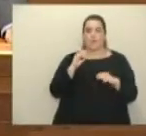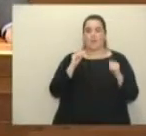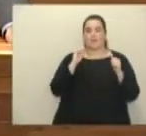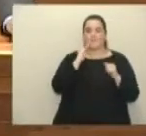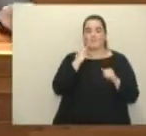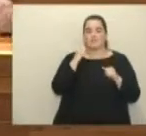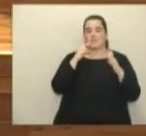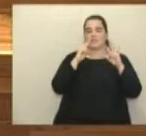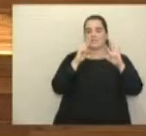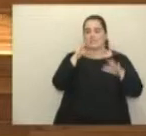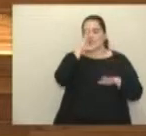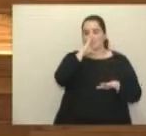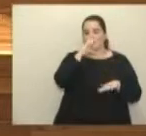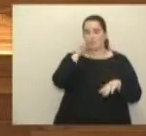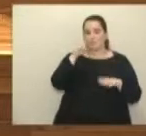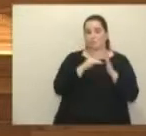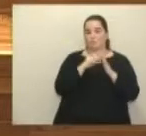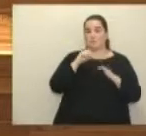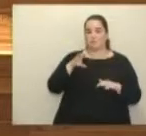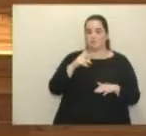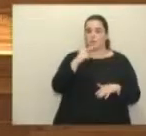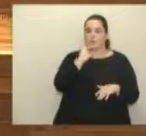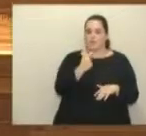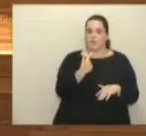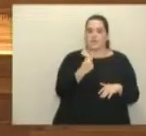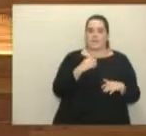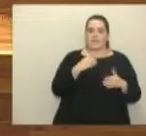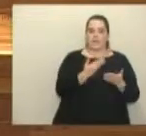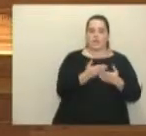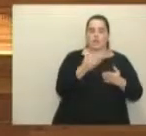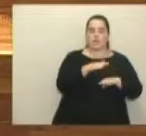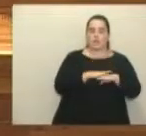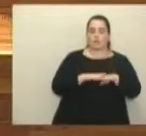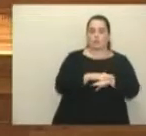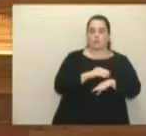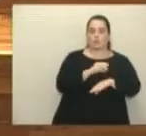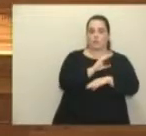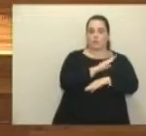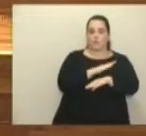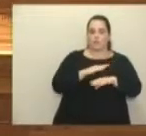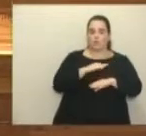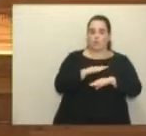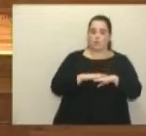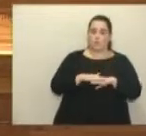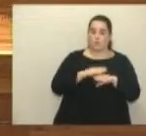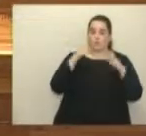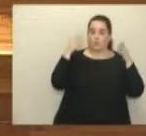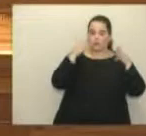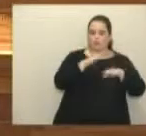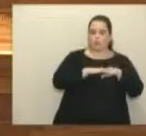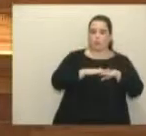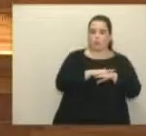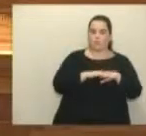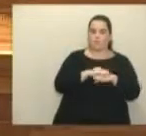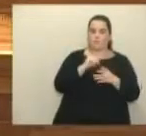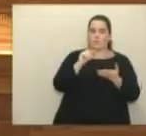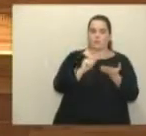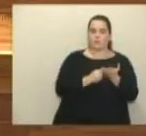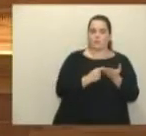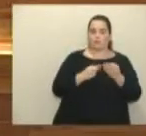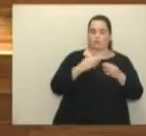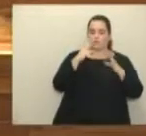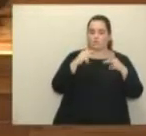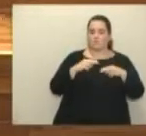la que solicitaban al Consejo de Gobierno a que se estableciese una regulación sobre los contratos de alta dirección suscritos por la Administración del Principado de